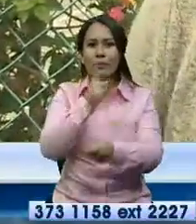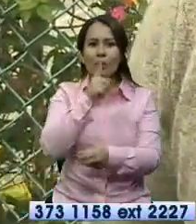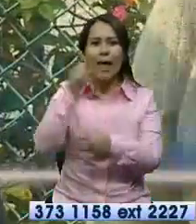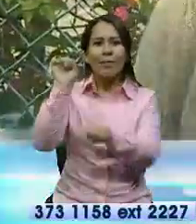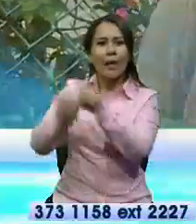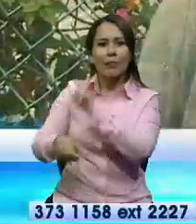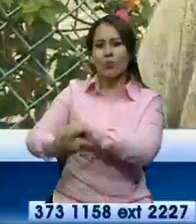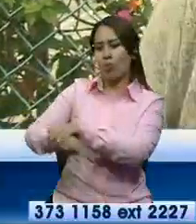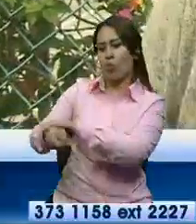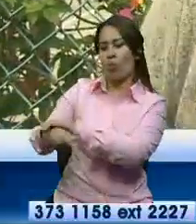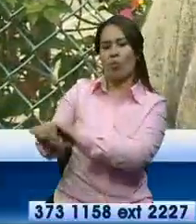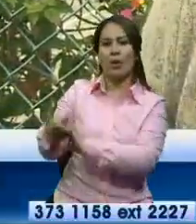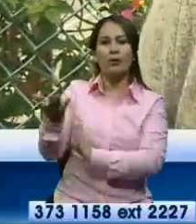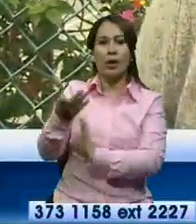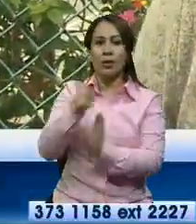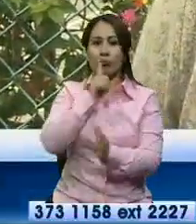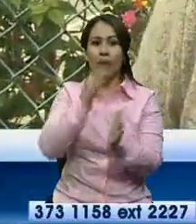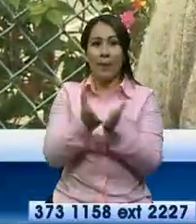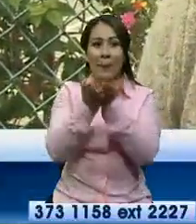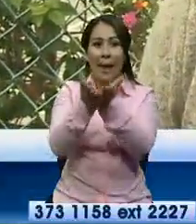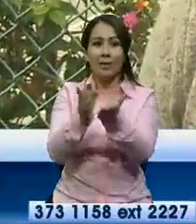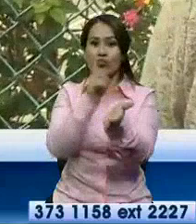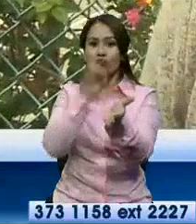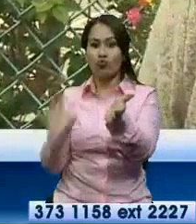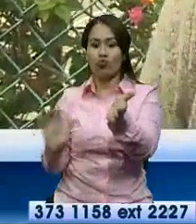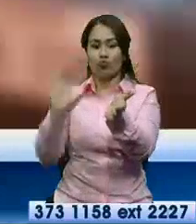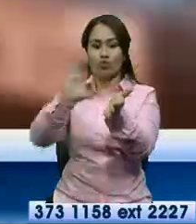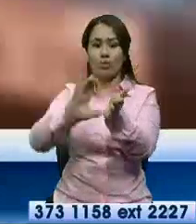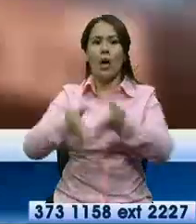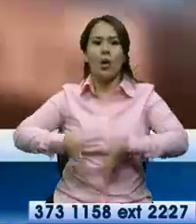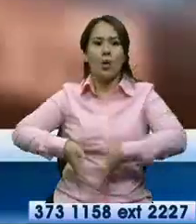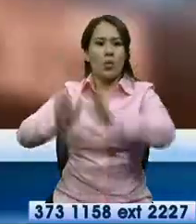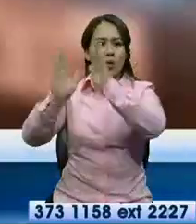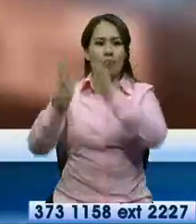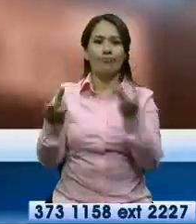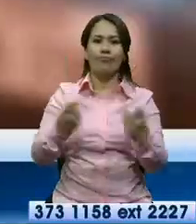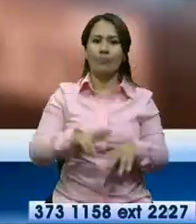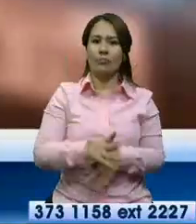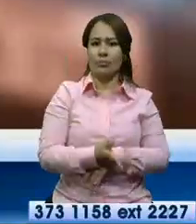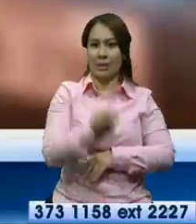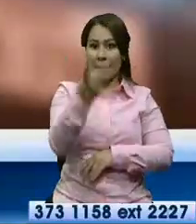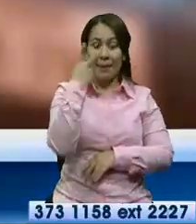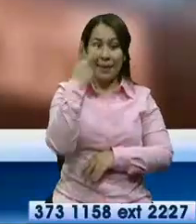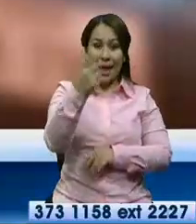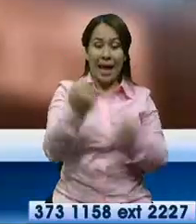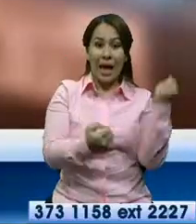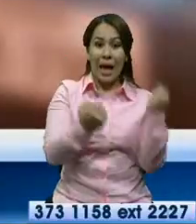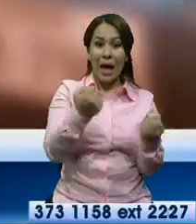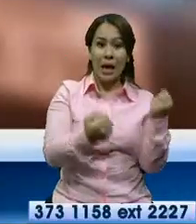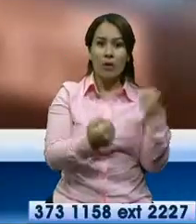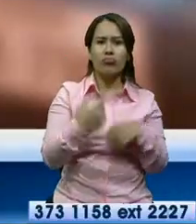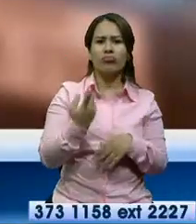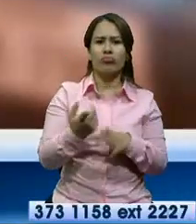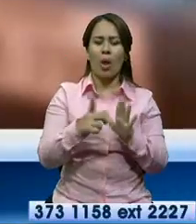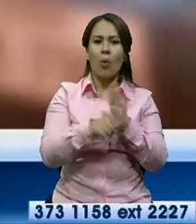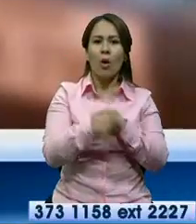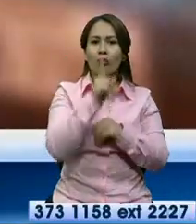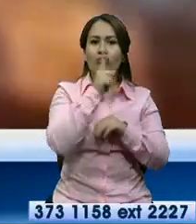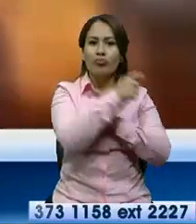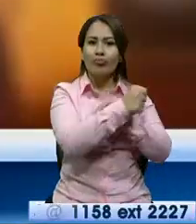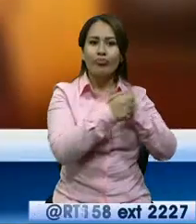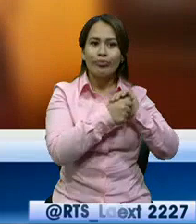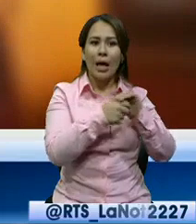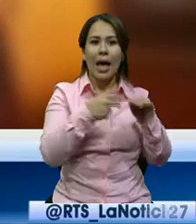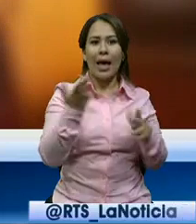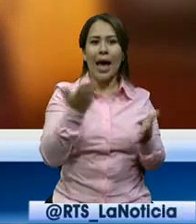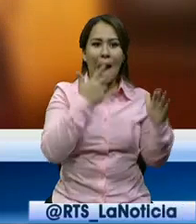contaminados en los contenedores, ya sea por gancho ciego. El otro vehículo fue localizado horas más tarde. El conductor lo guardó en el garaje